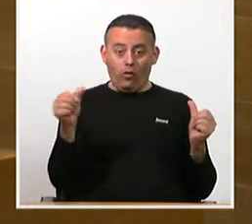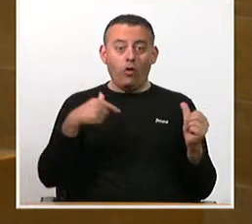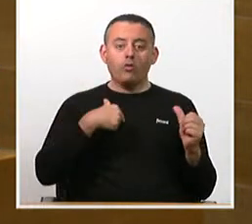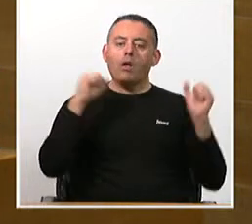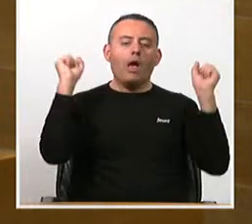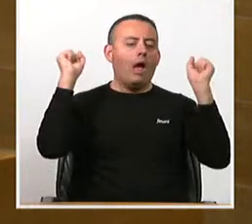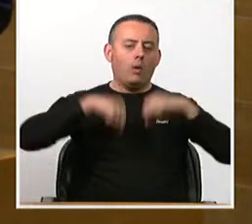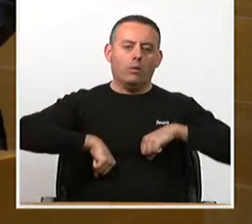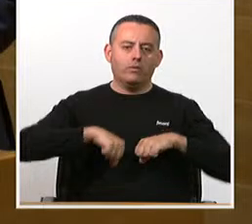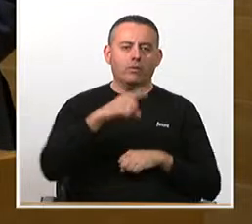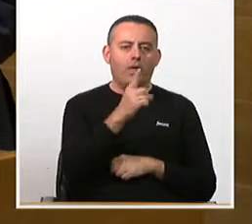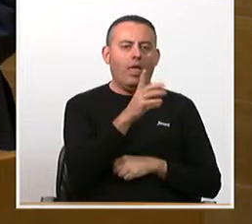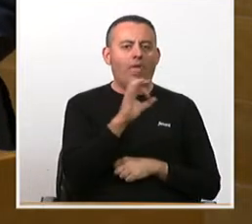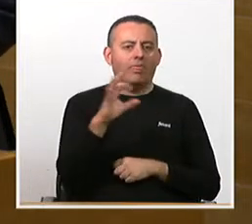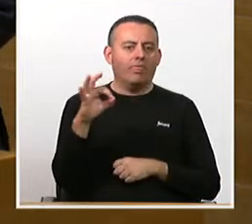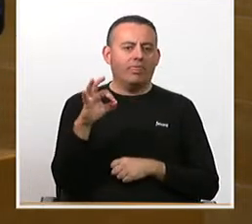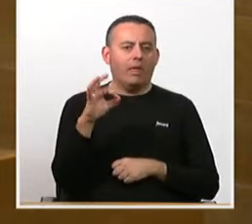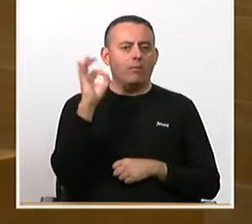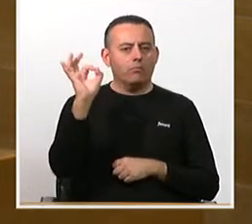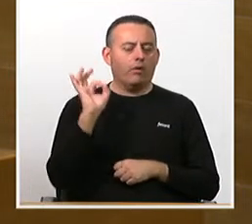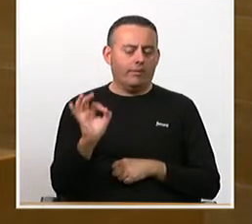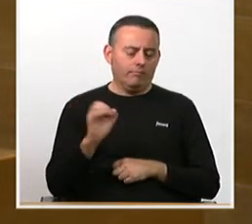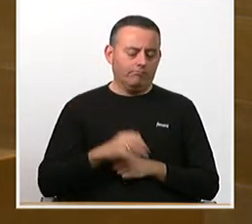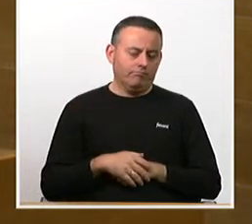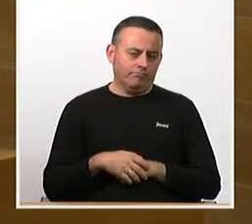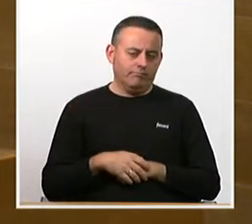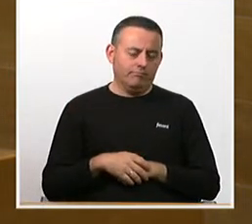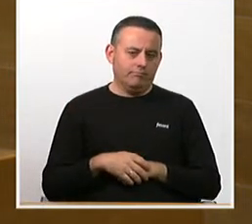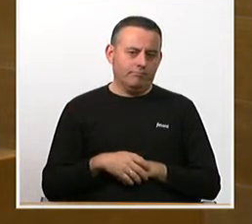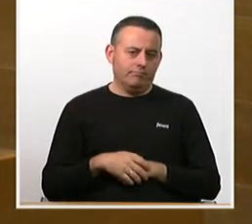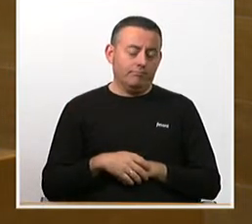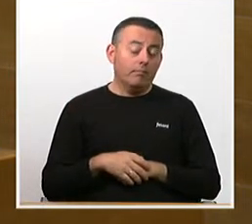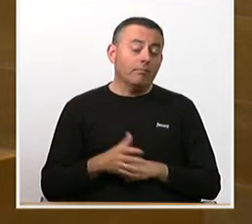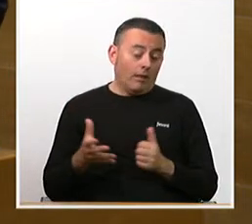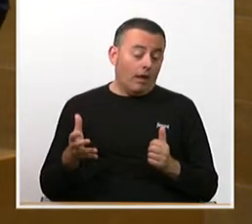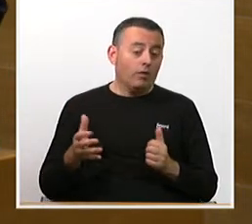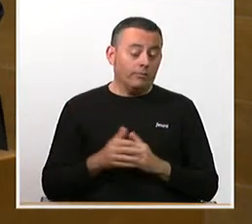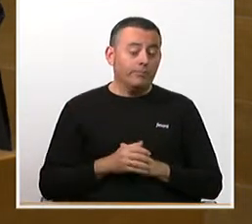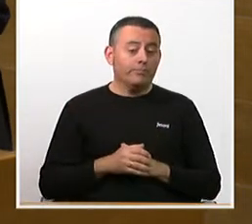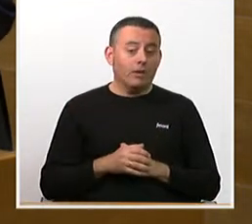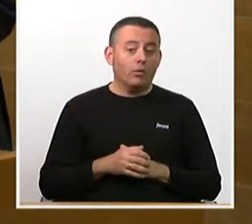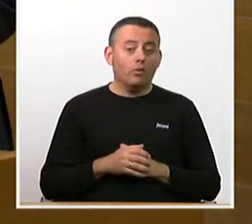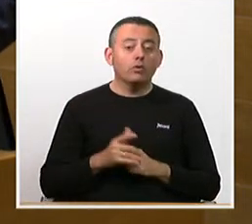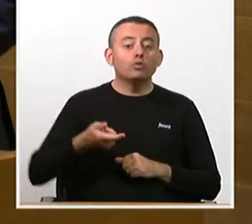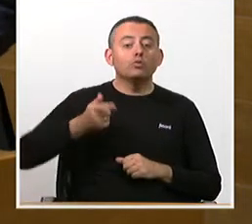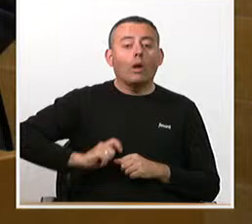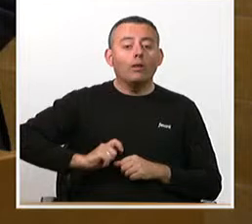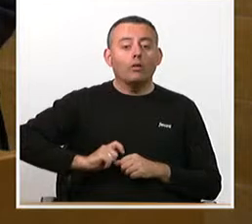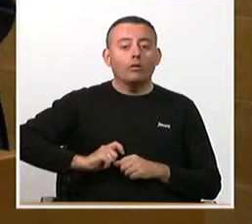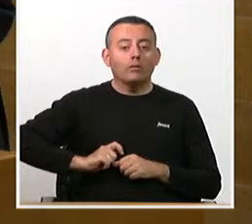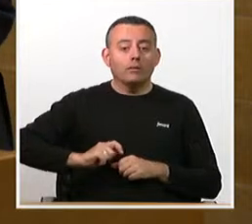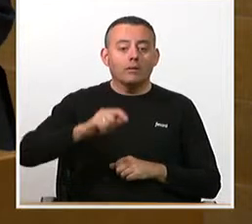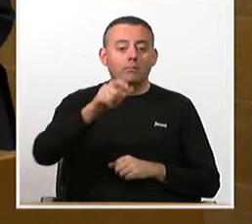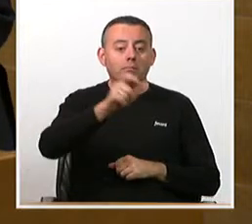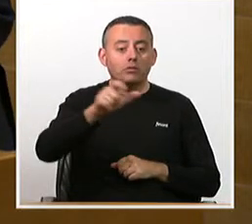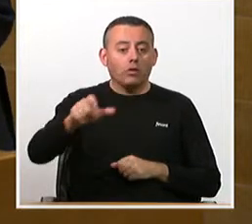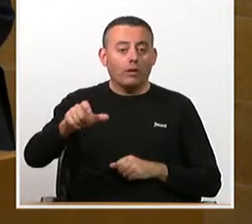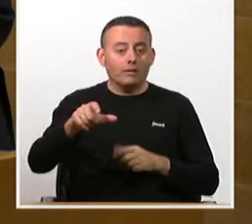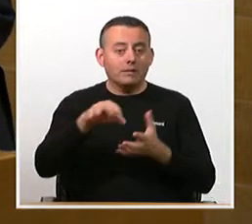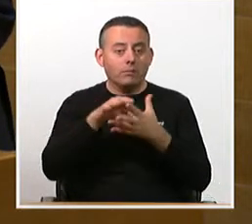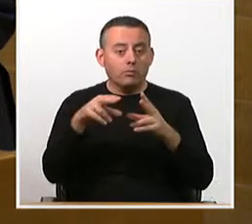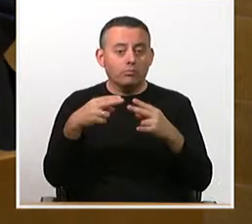dicho usted aquí que es evidente que sale del impuesto de los ciudadanos eh estas dotaciones y que igual de importante es que funcionen